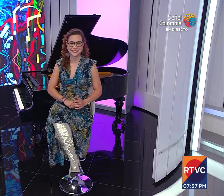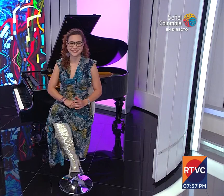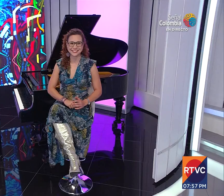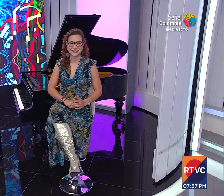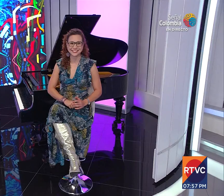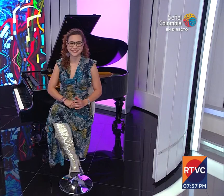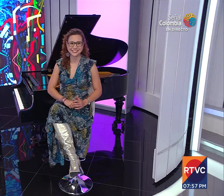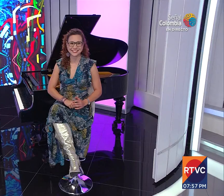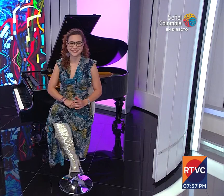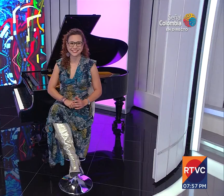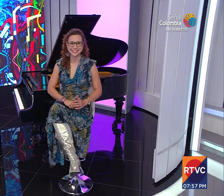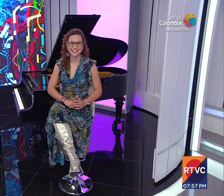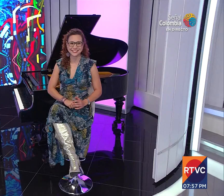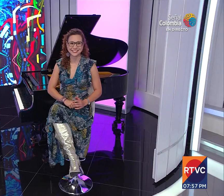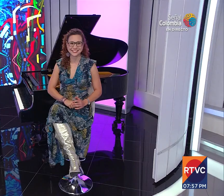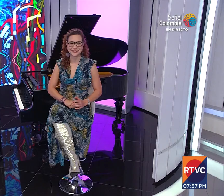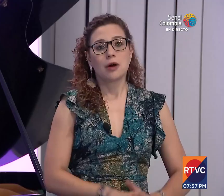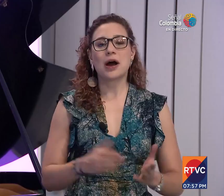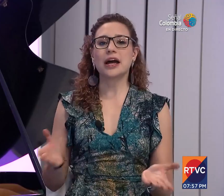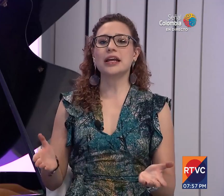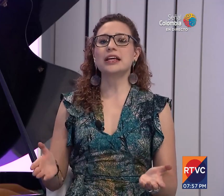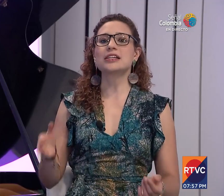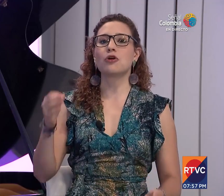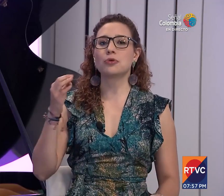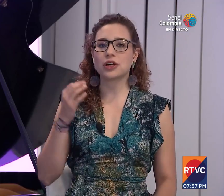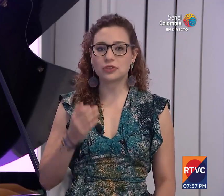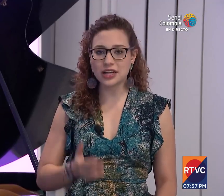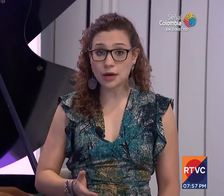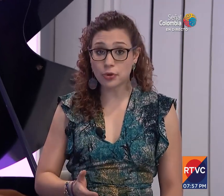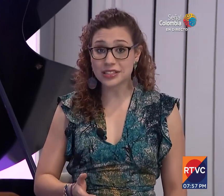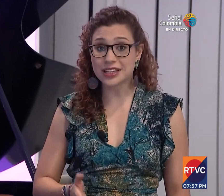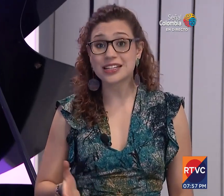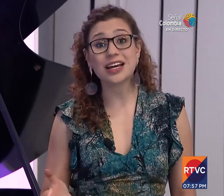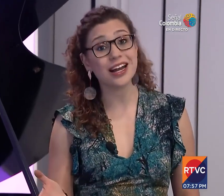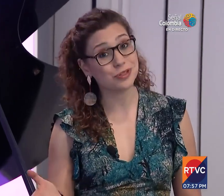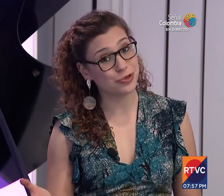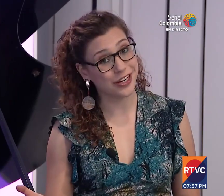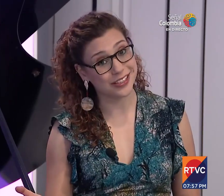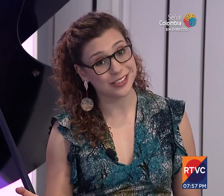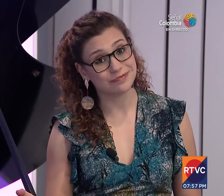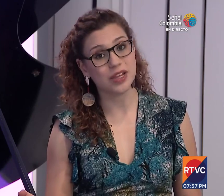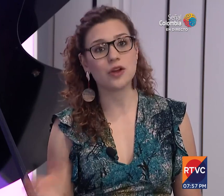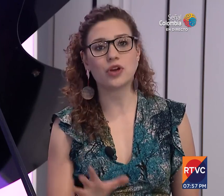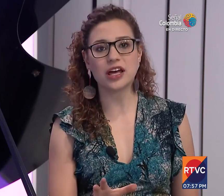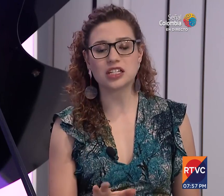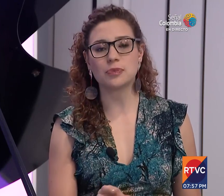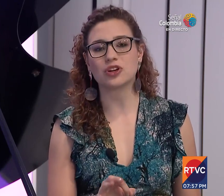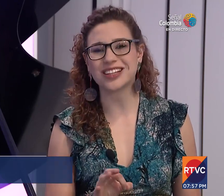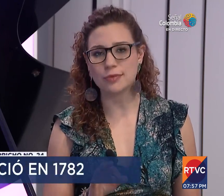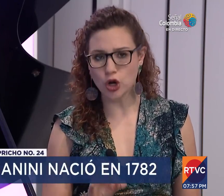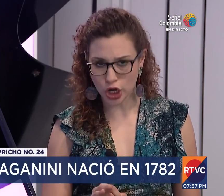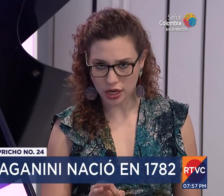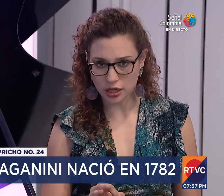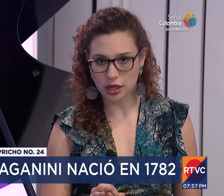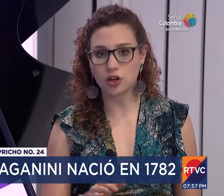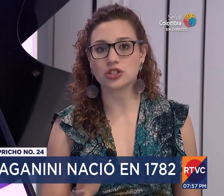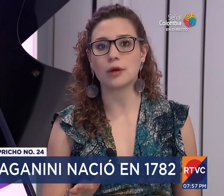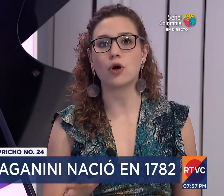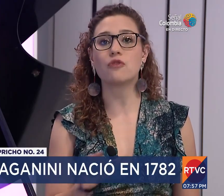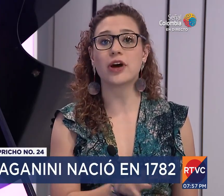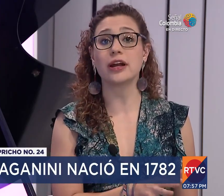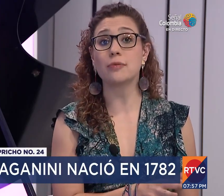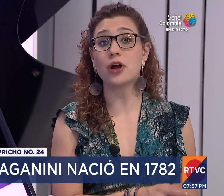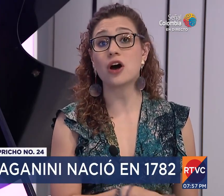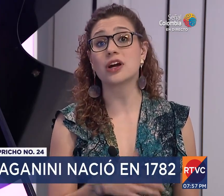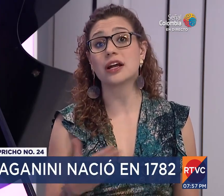soy tristeza y sonrisa pagada. Paganini se volvió adicto a las apuestas y a las mujeres. En una de esas perdió hasta el violín y lo